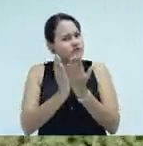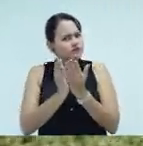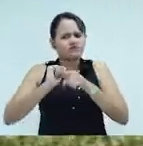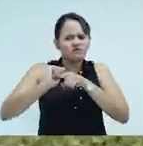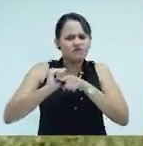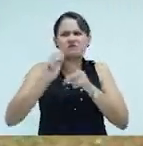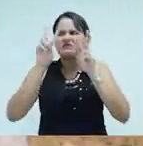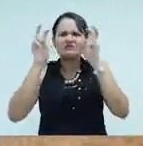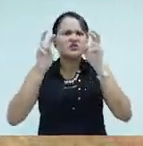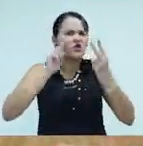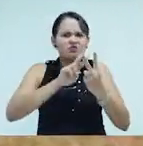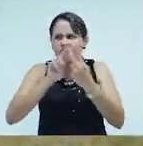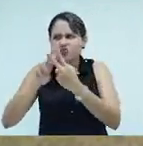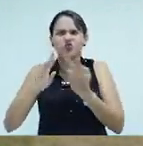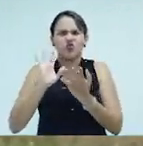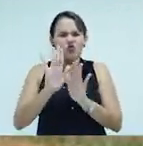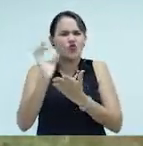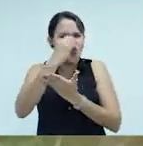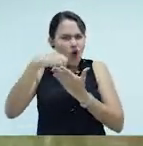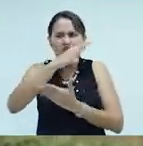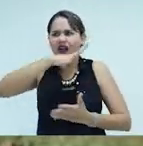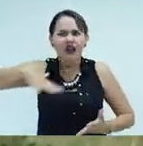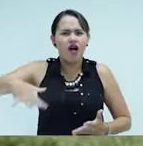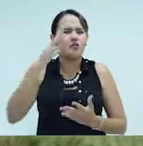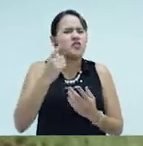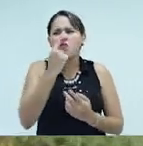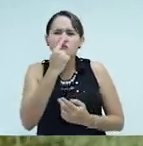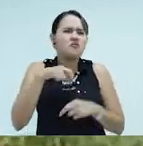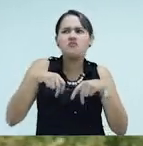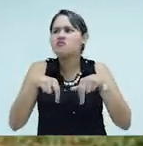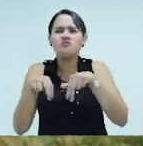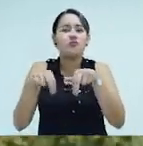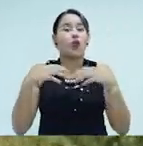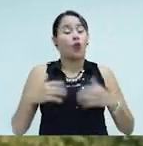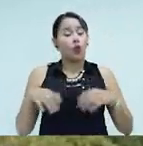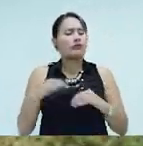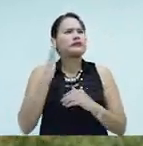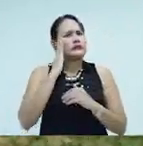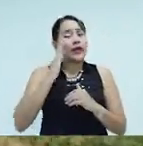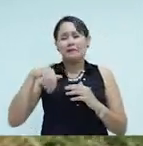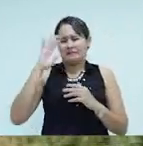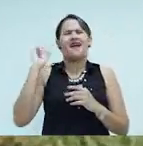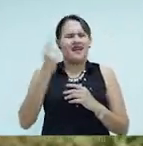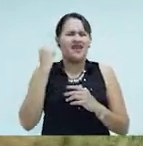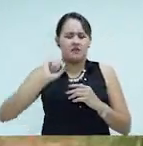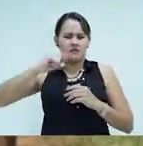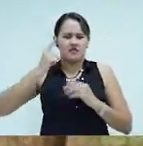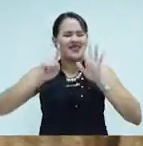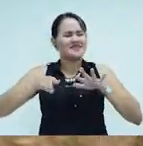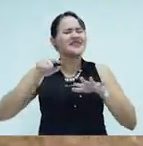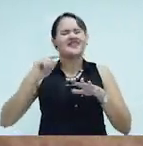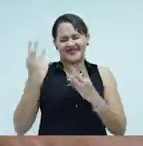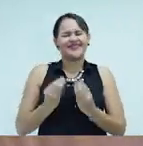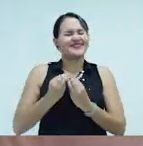o ver cómo se hacían los recorridos a nivel biológico. Vinimos con nuestras libretas de campo y comenzamos a tomar observaciones como estudiantes de